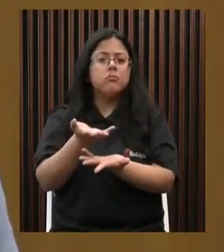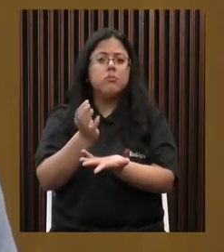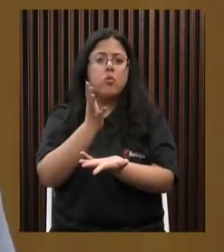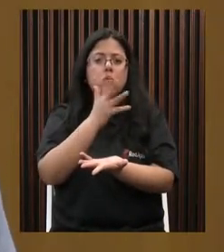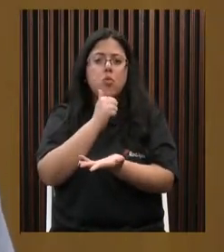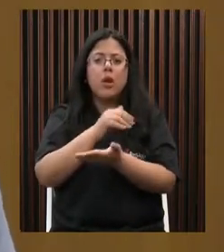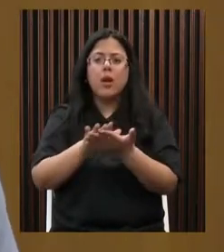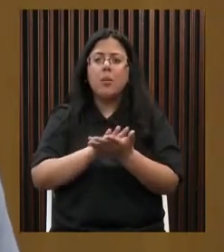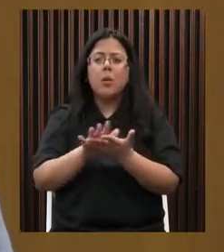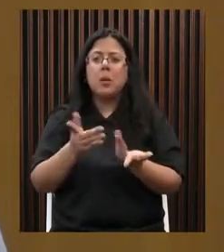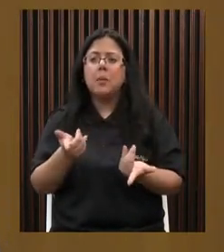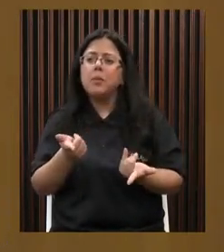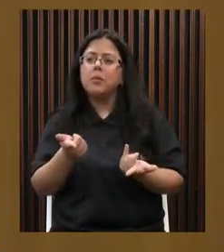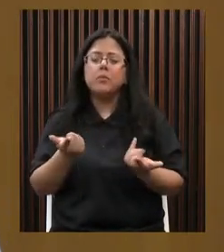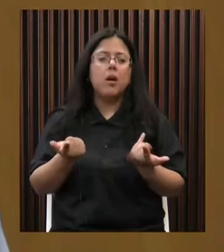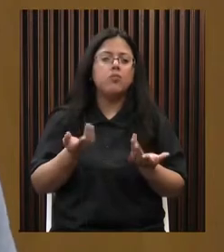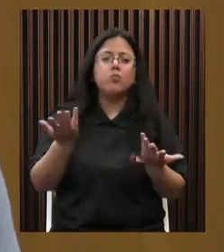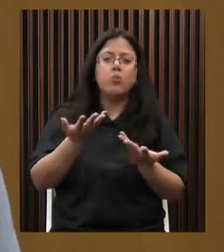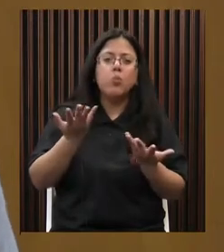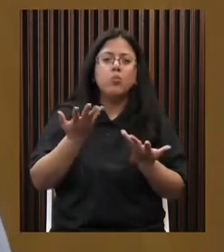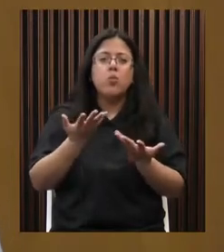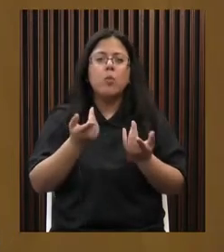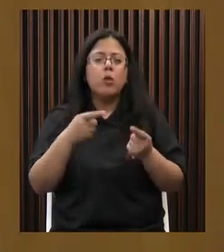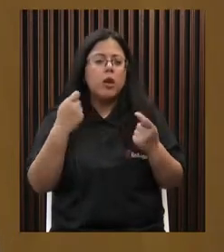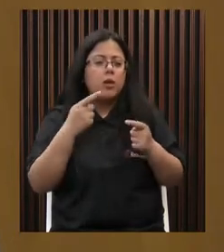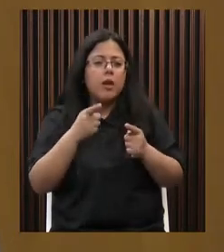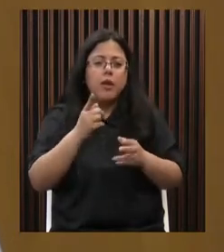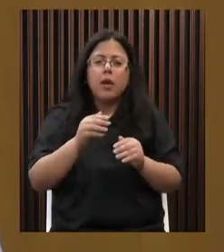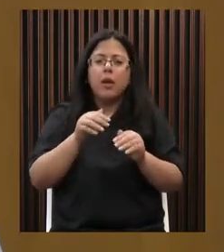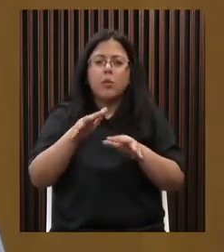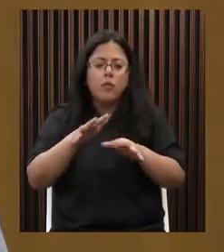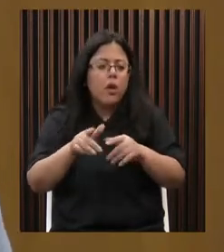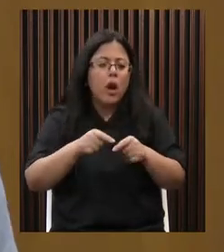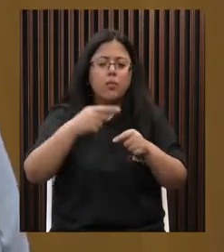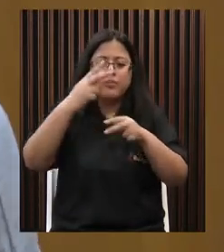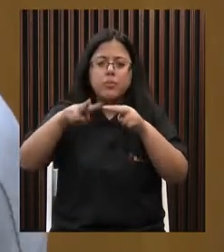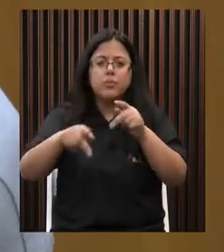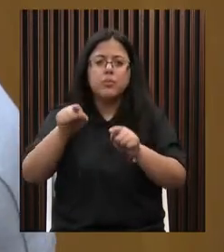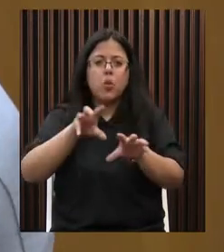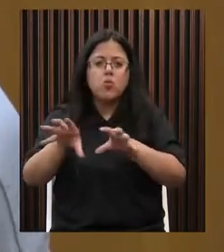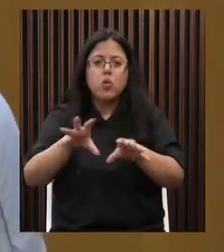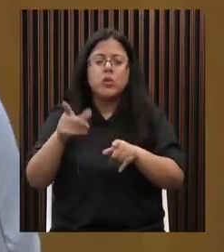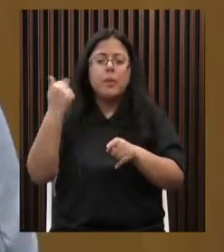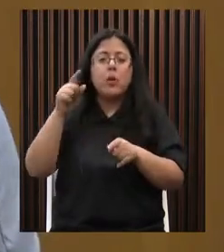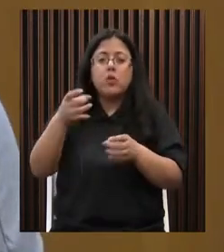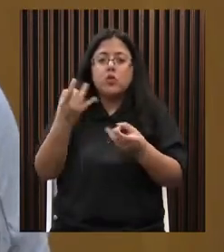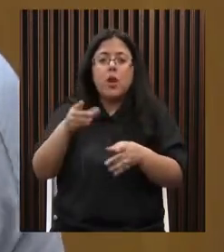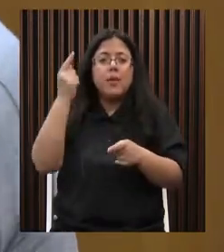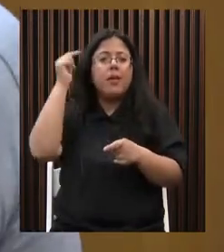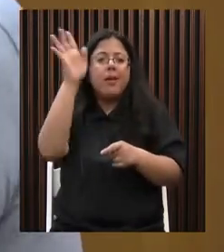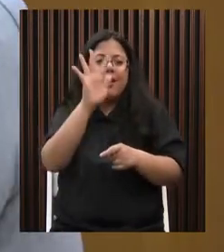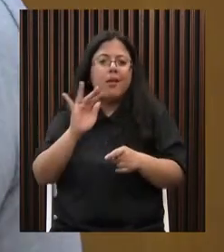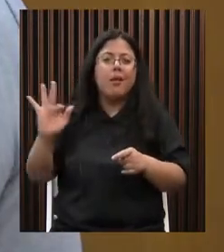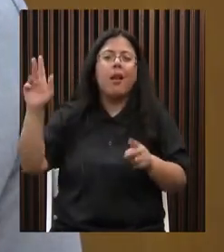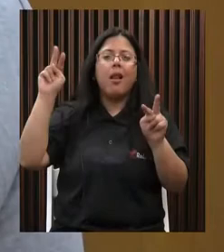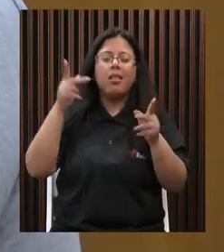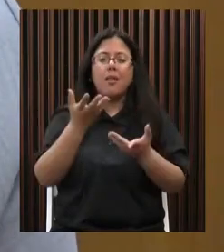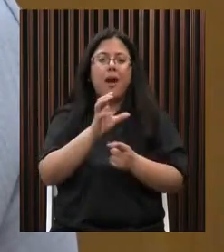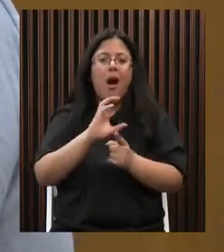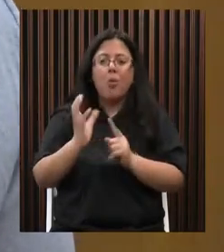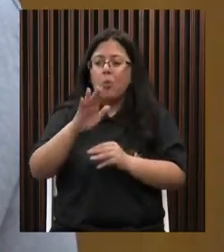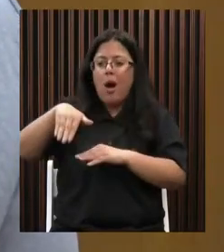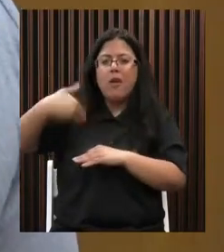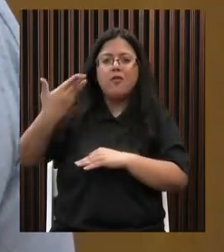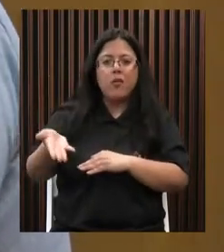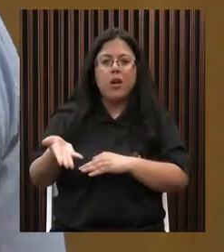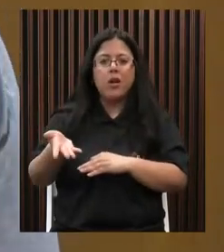con respecto a lo que sucede dentro de tu espacio cultural, imagina lo que puede pasar fuera de este entorno.